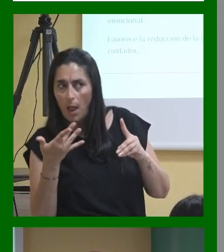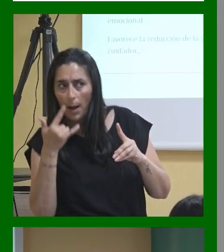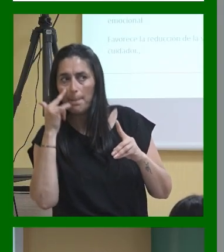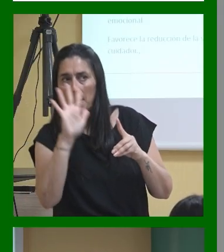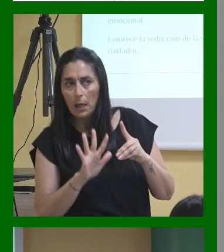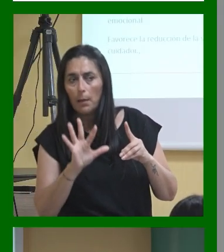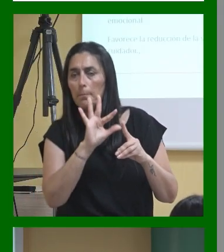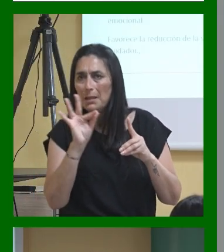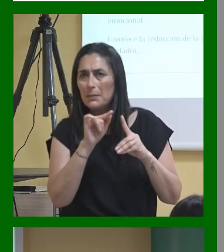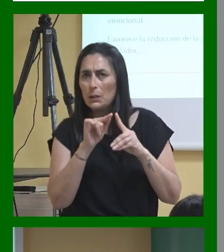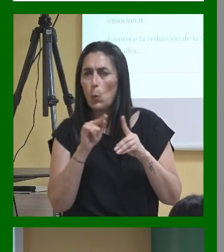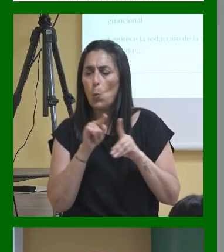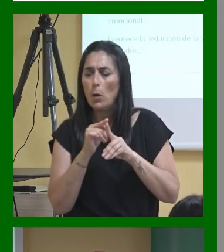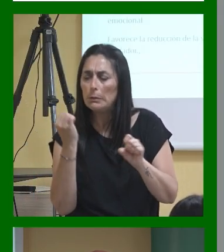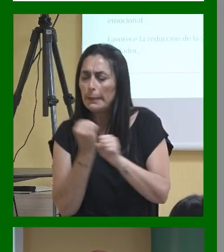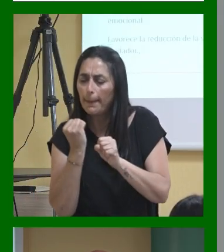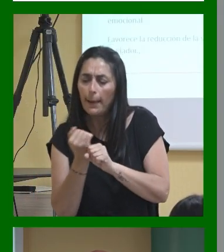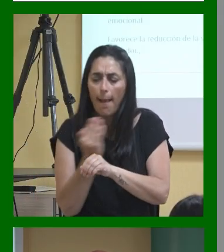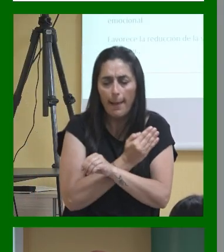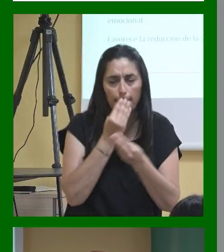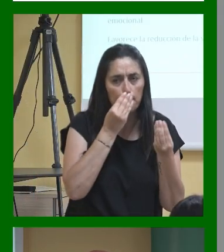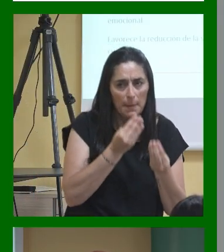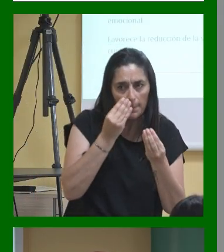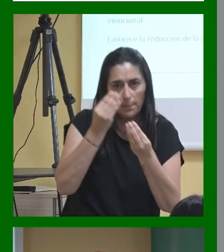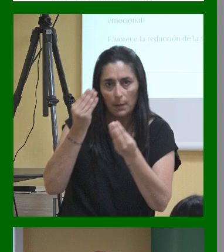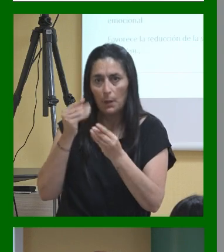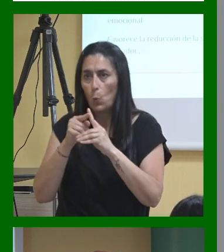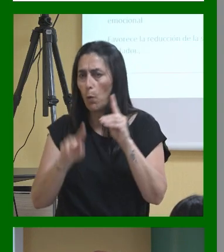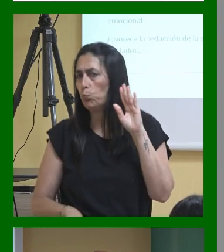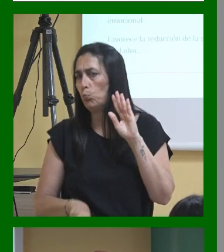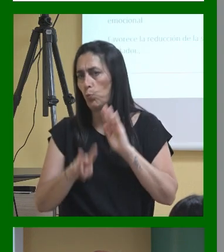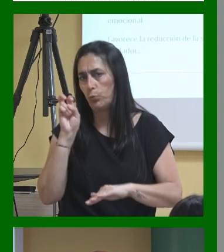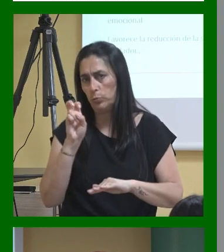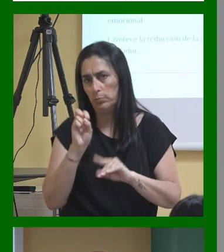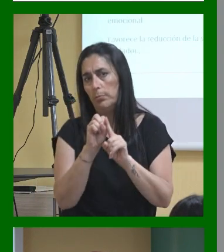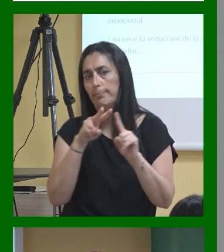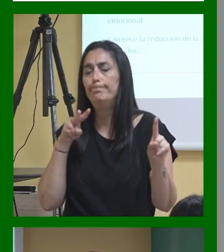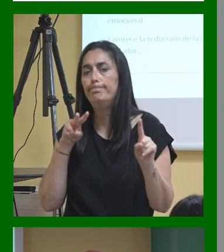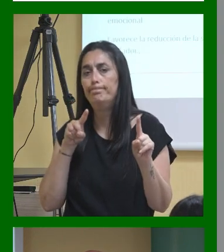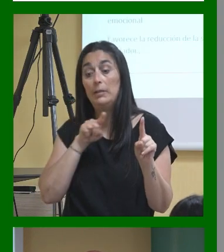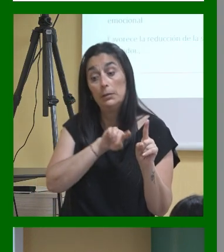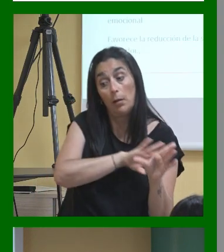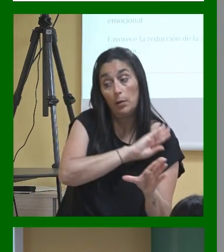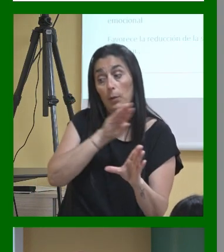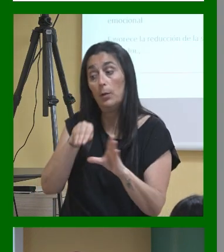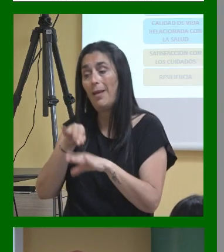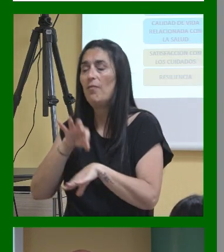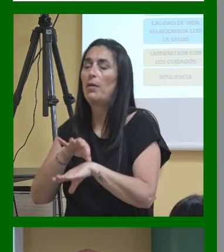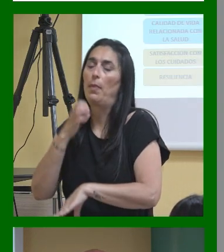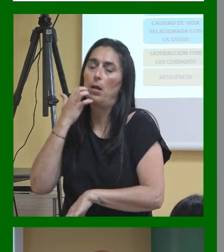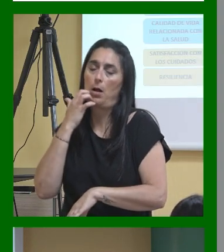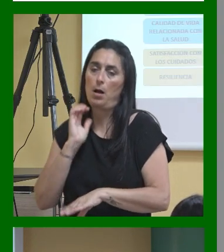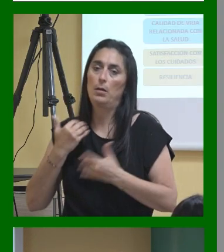validez de constructo. Todo tiene que trabajarse y esa es la perspectiva, yo creo, de trabajo que es muy novedosa y que se incorporó dentro de lo que es las enfermedades